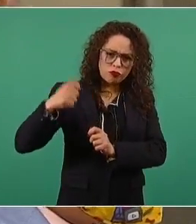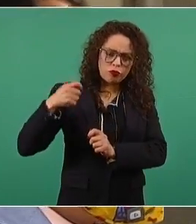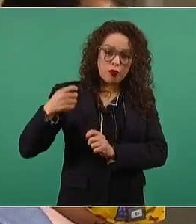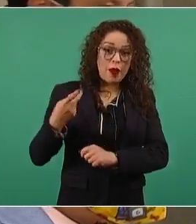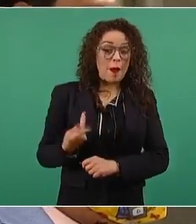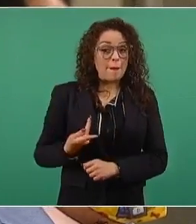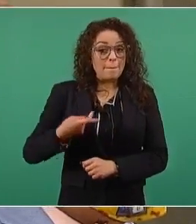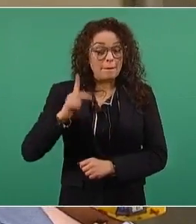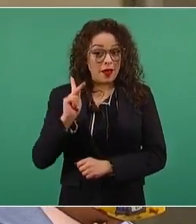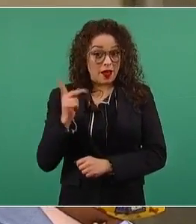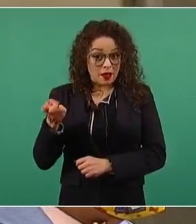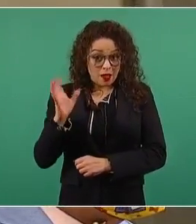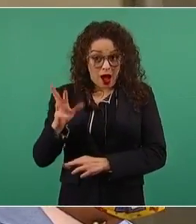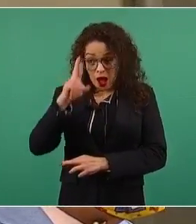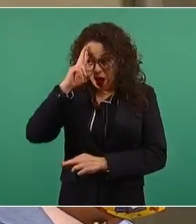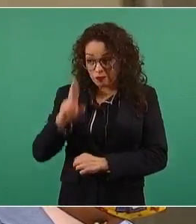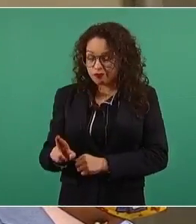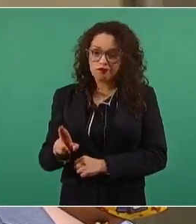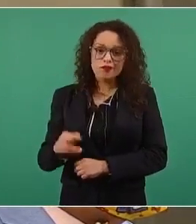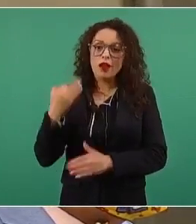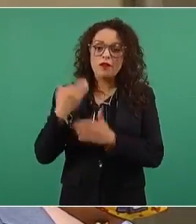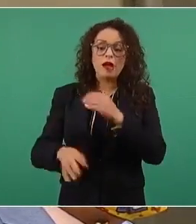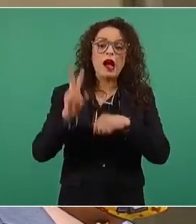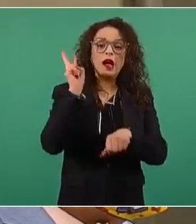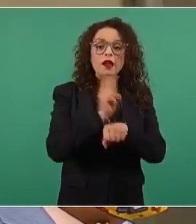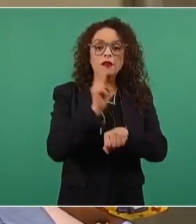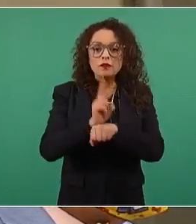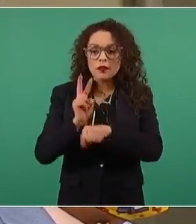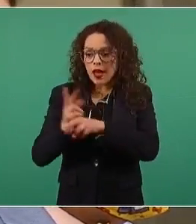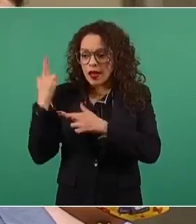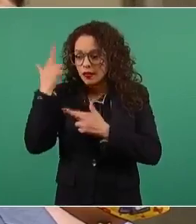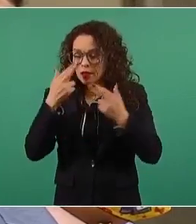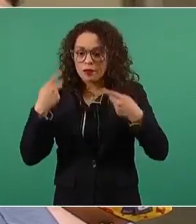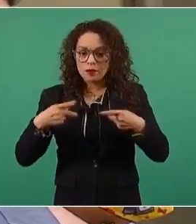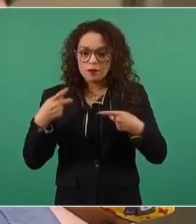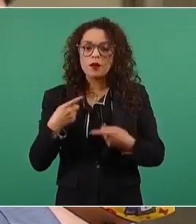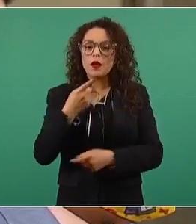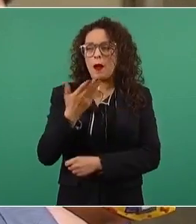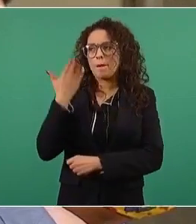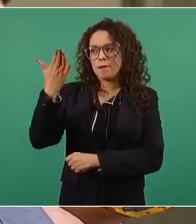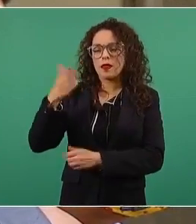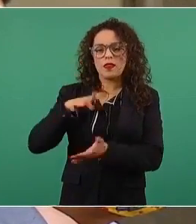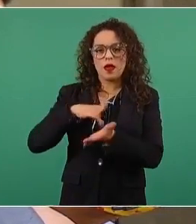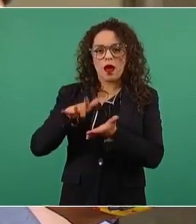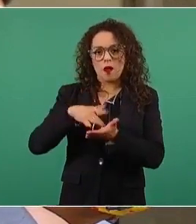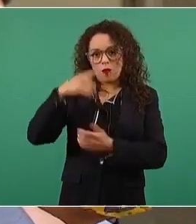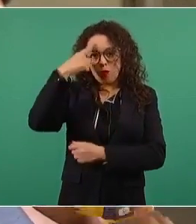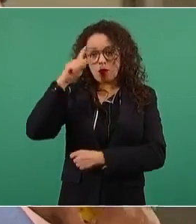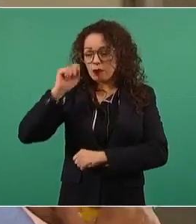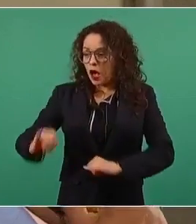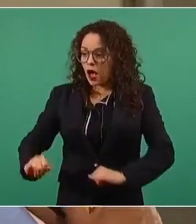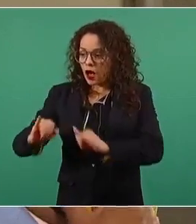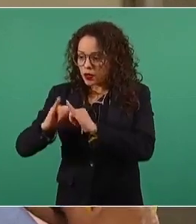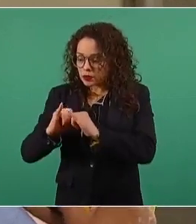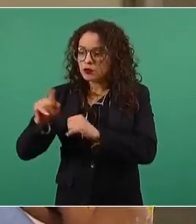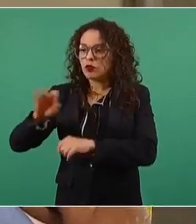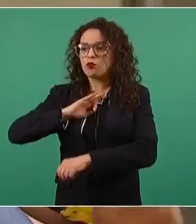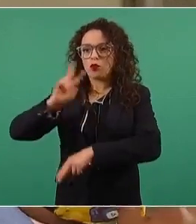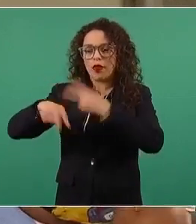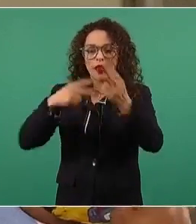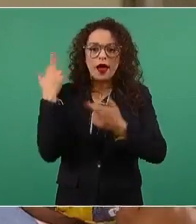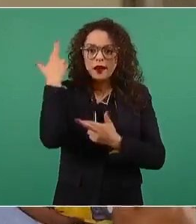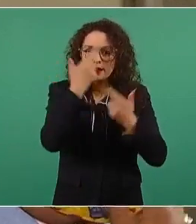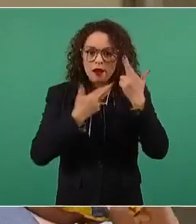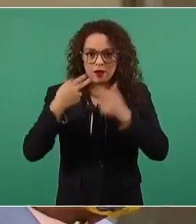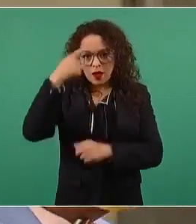llevado a cabo por falta de inspección y vigilancia, y solicitan su apoyo para que mande a las instancias para que puedan revisar y que esto no se